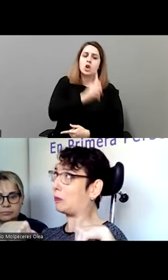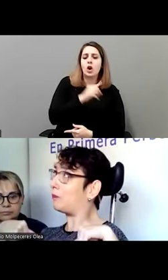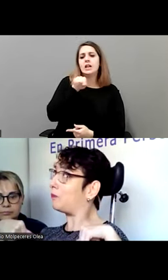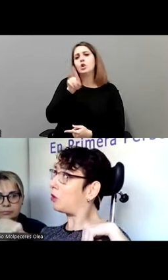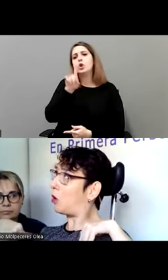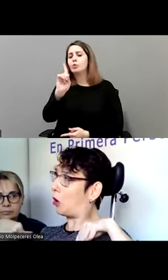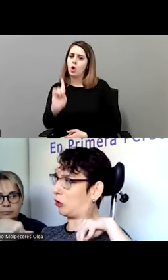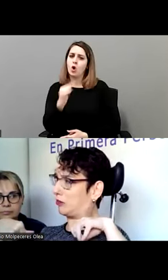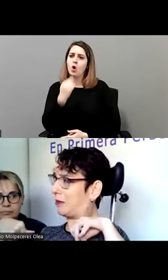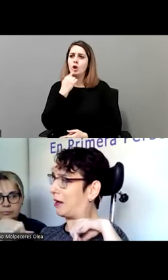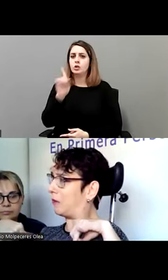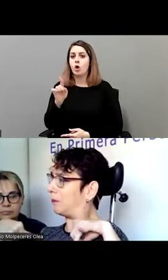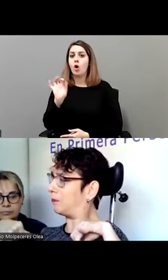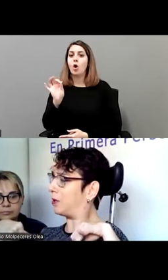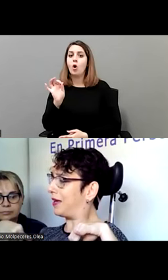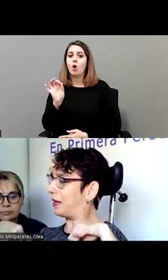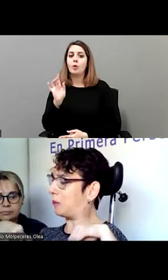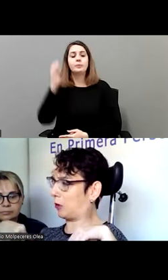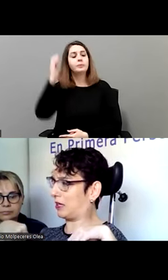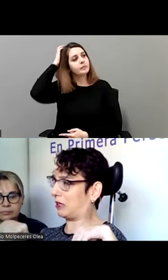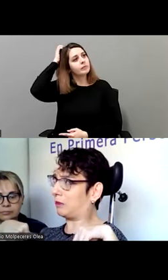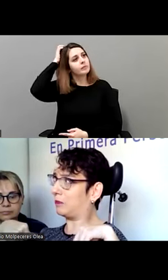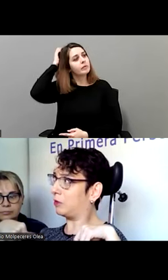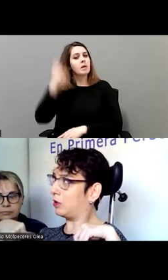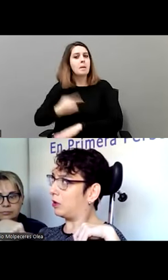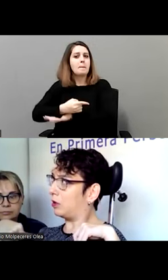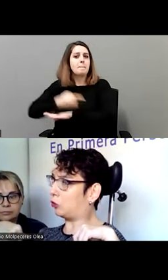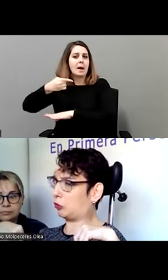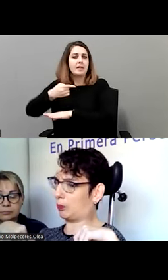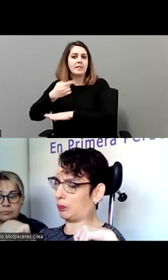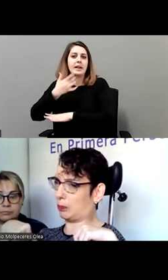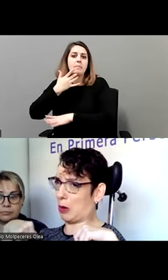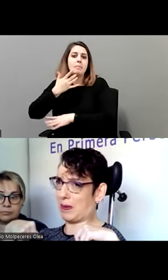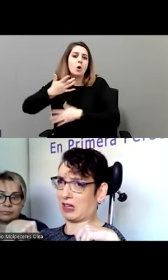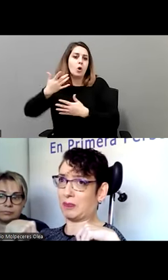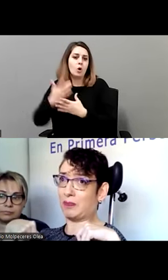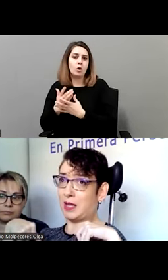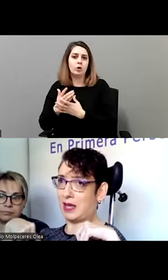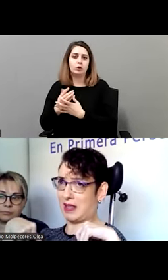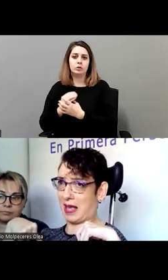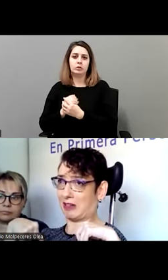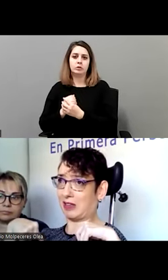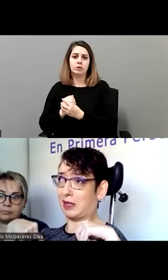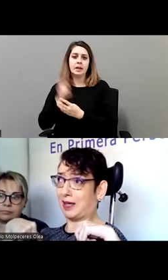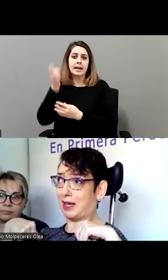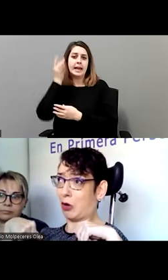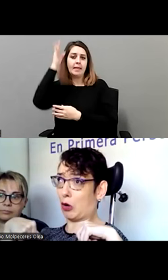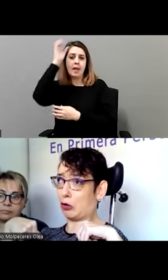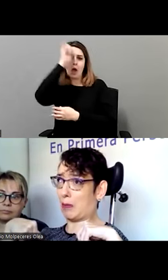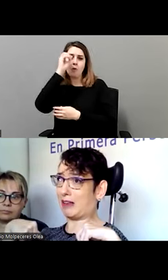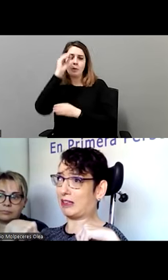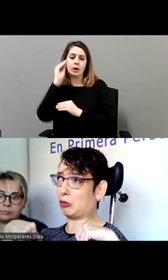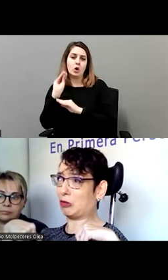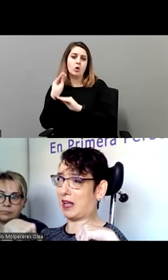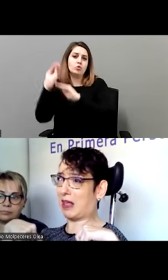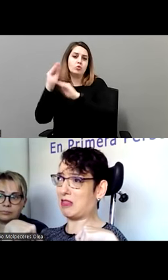otro, o no te va a imponer sus propias ideas, o no